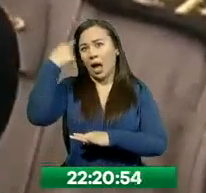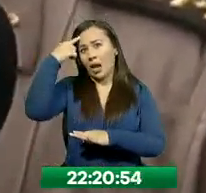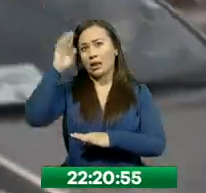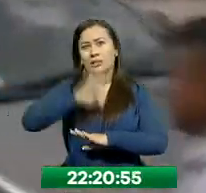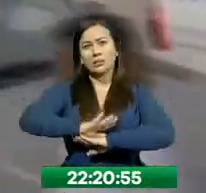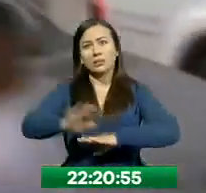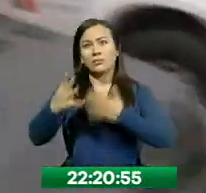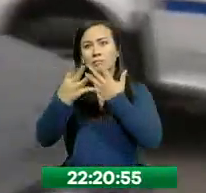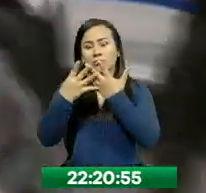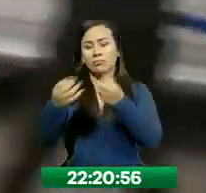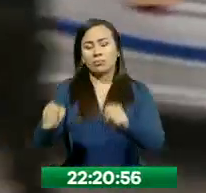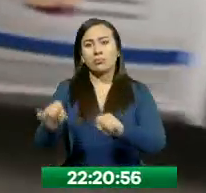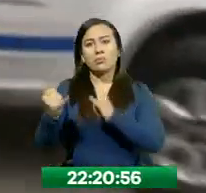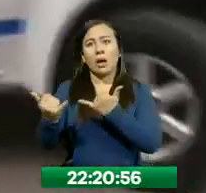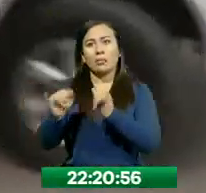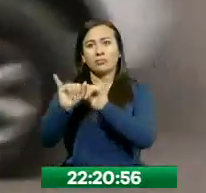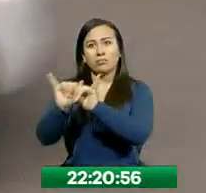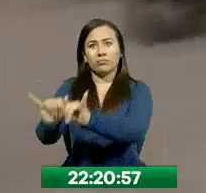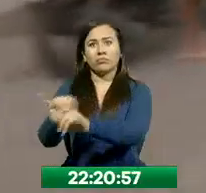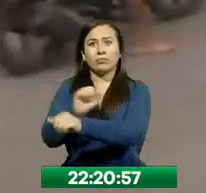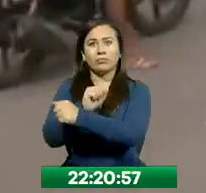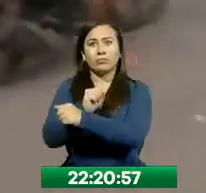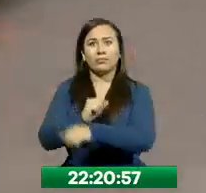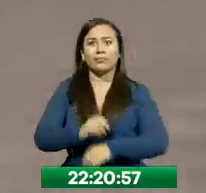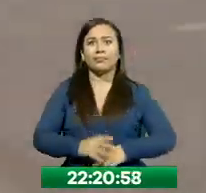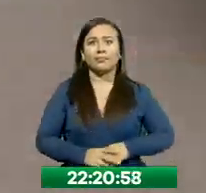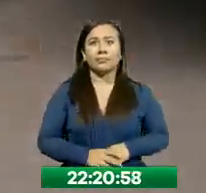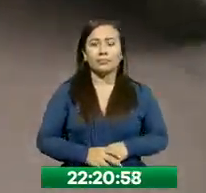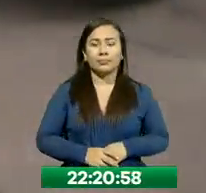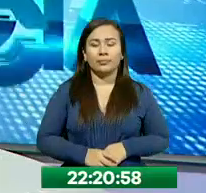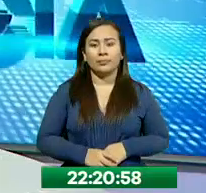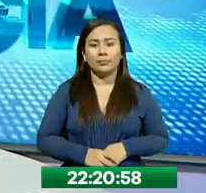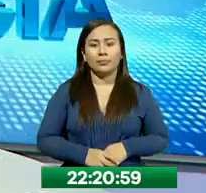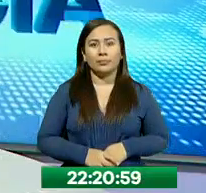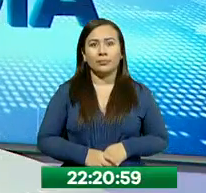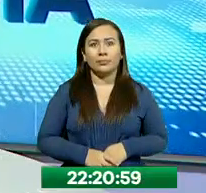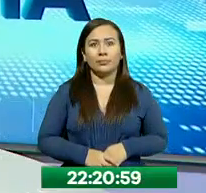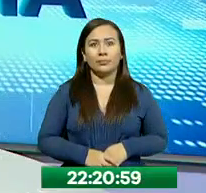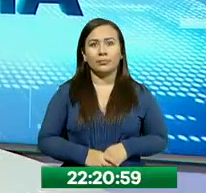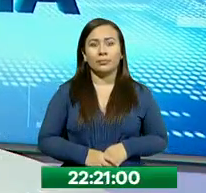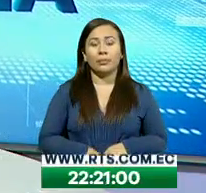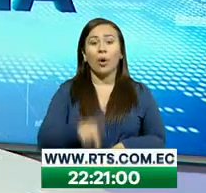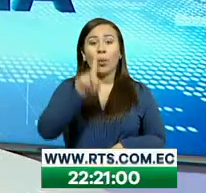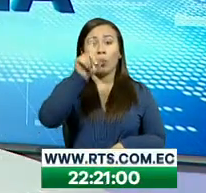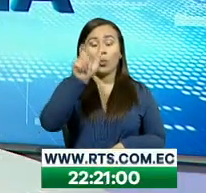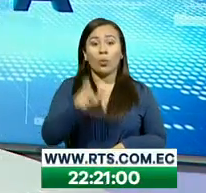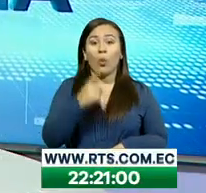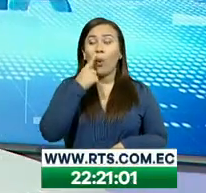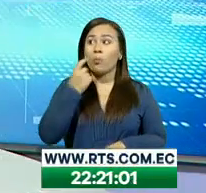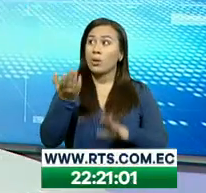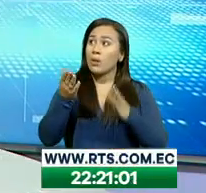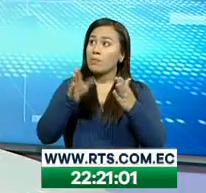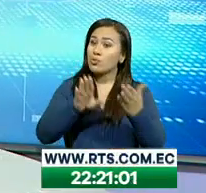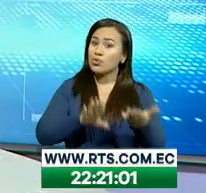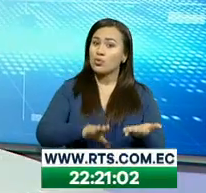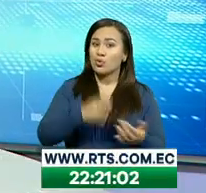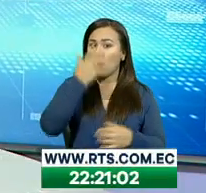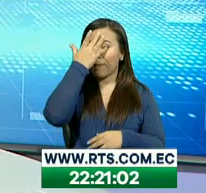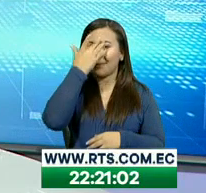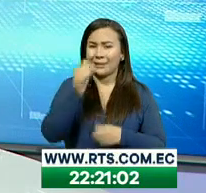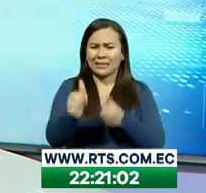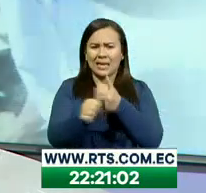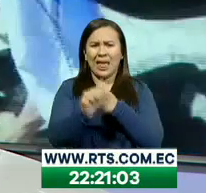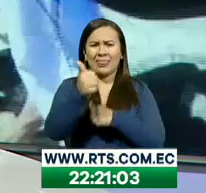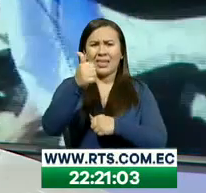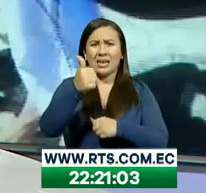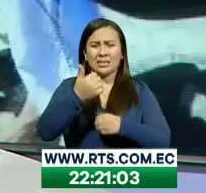detenida. Informó José Morales. Un hombre murió tras recibir cerca de